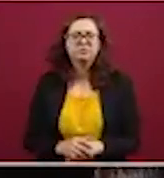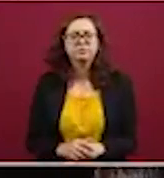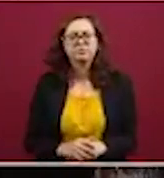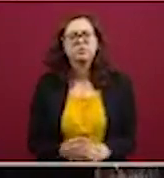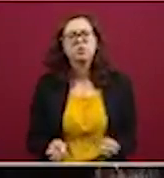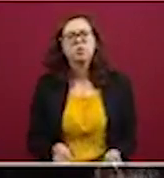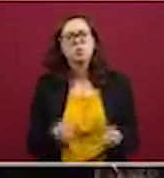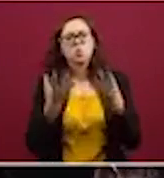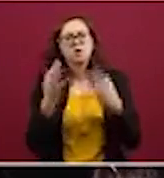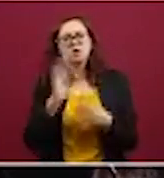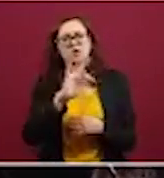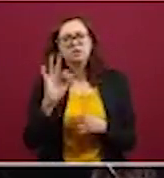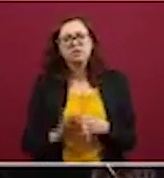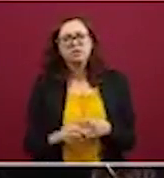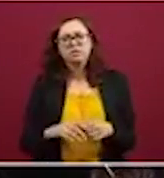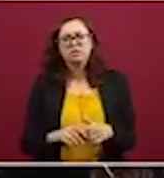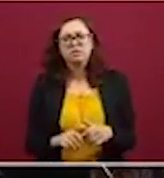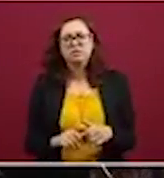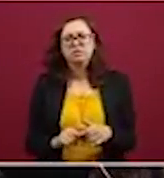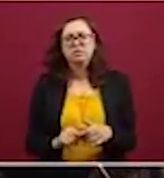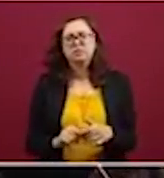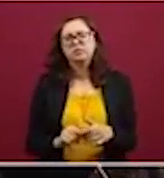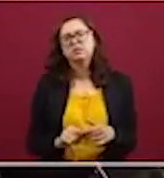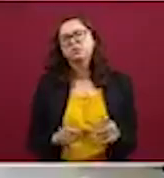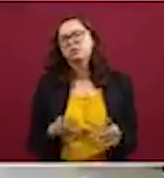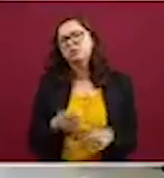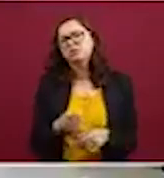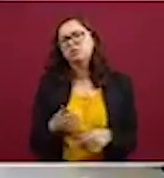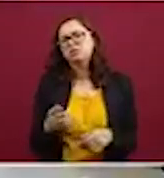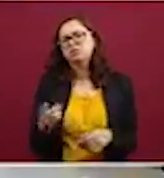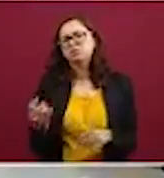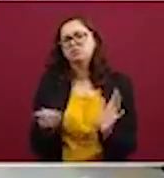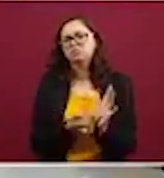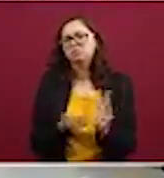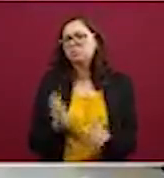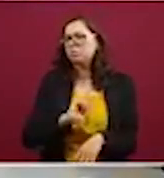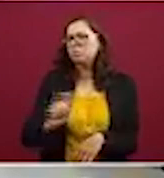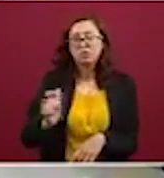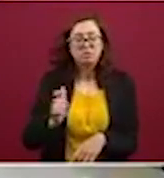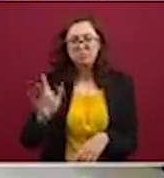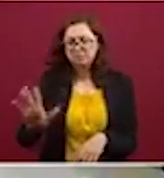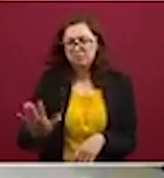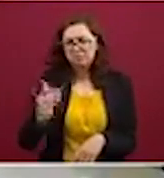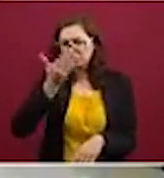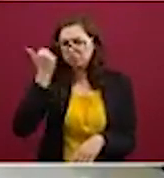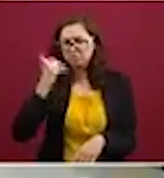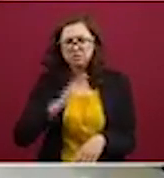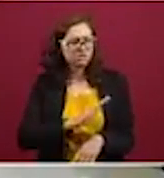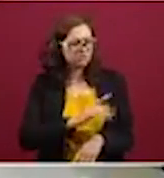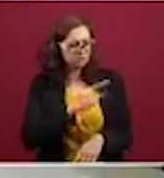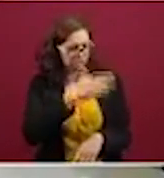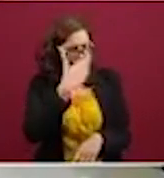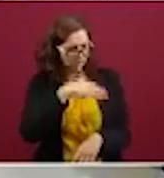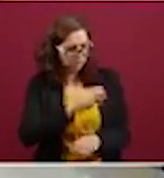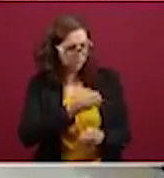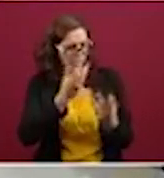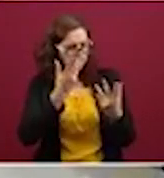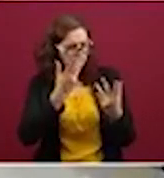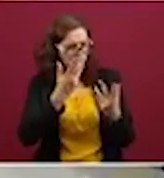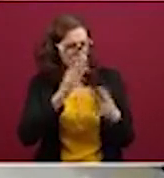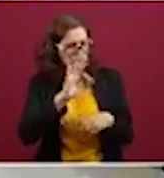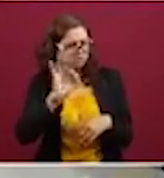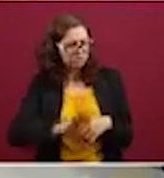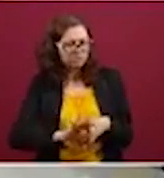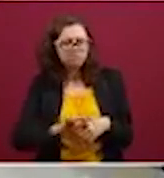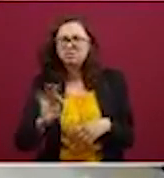cuál es el interés que se que se va a pagar lo cual es lo sabemos de cuánto es la tasa